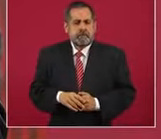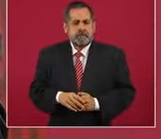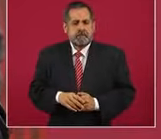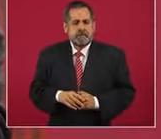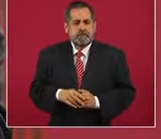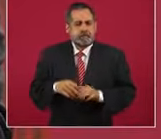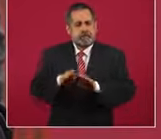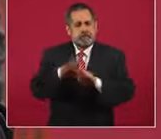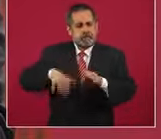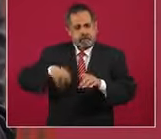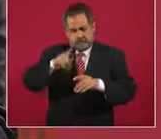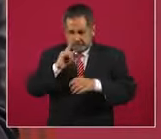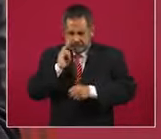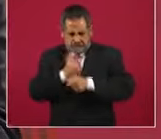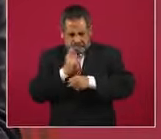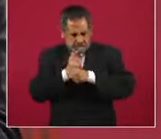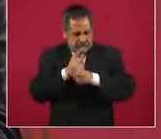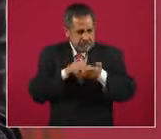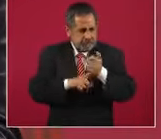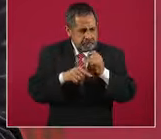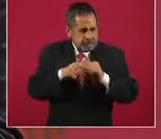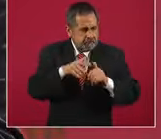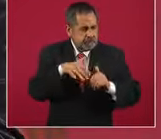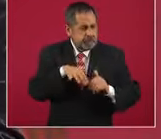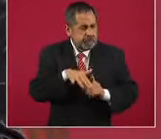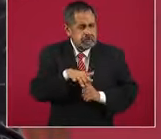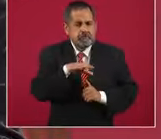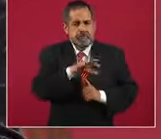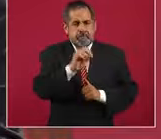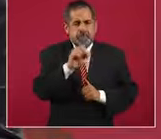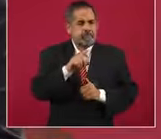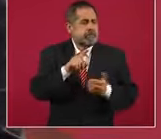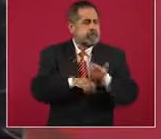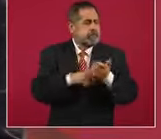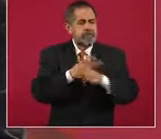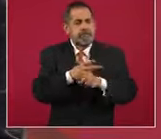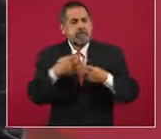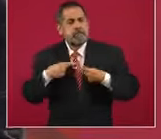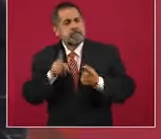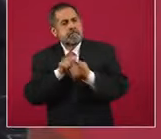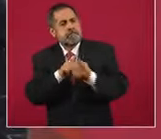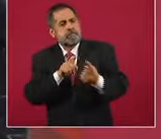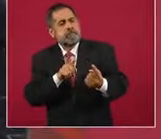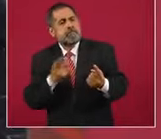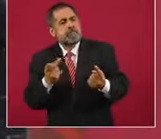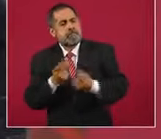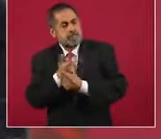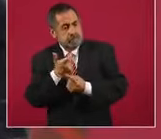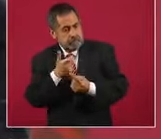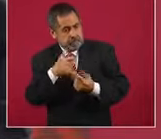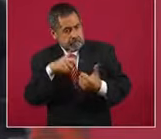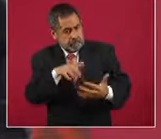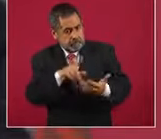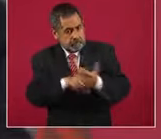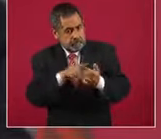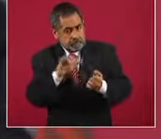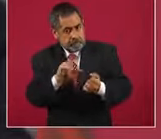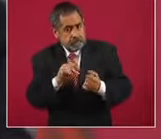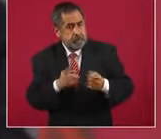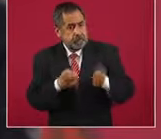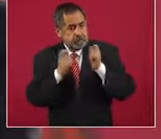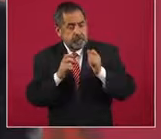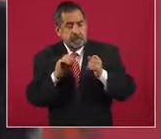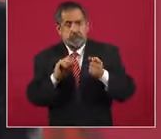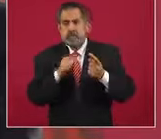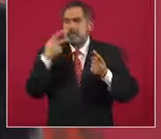como lo hiciste tú, ir a ver al beneficiario si recibió el dinero o ya cobró